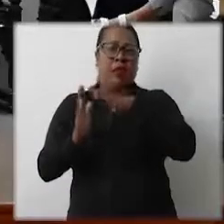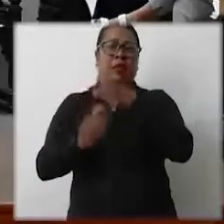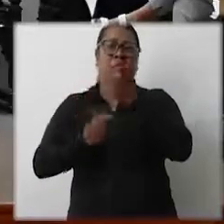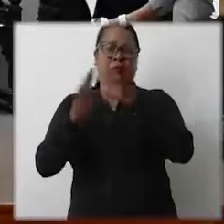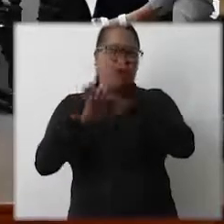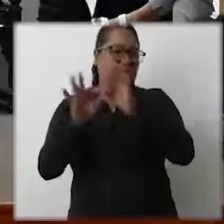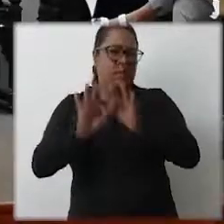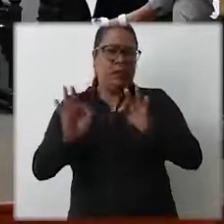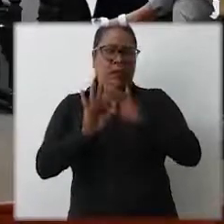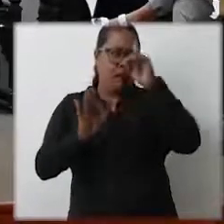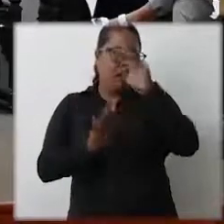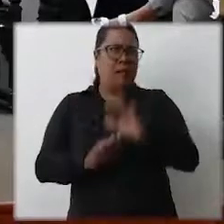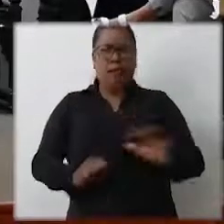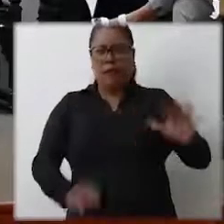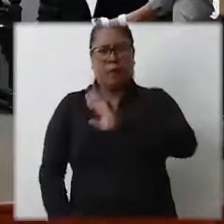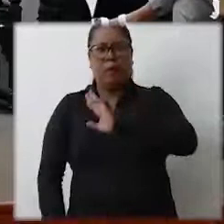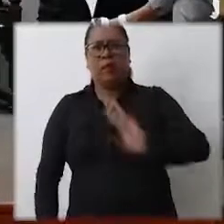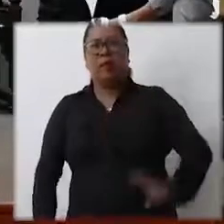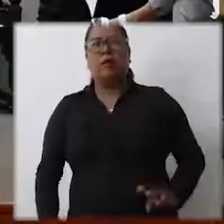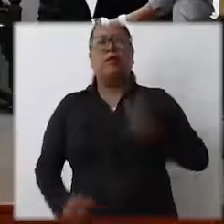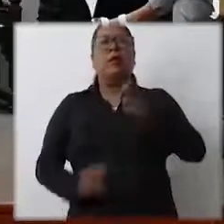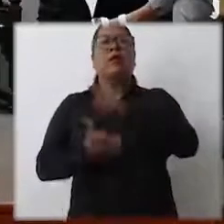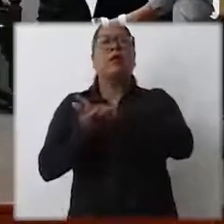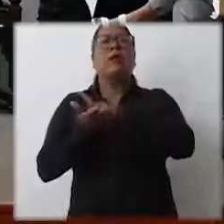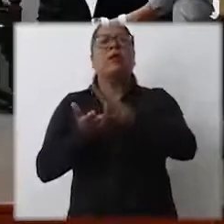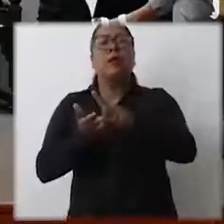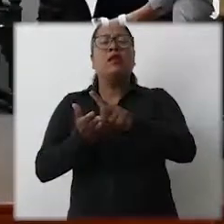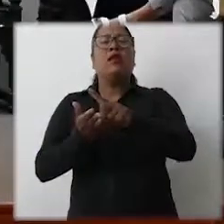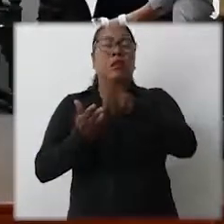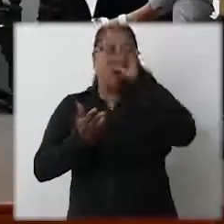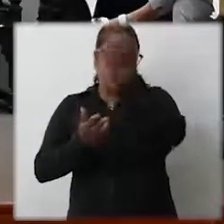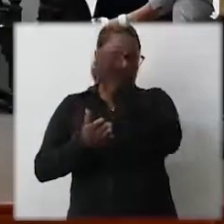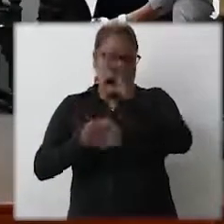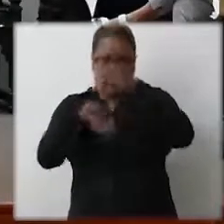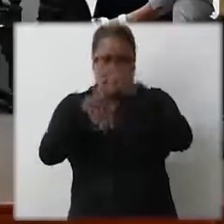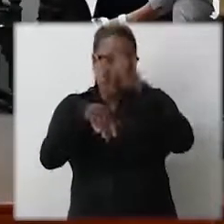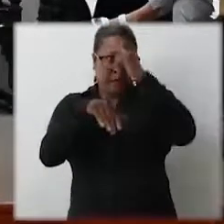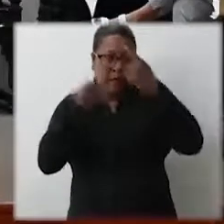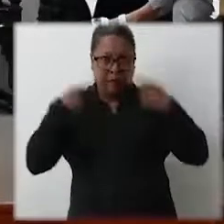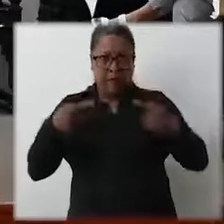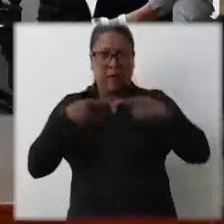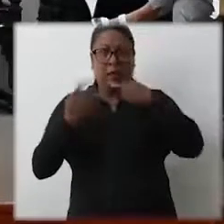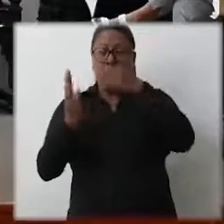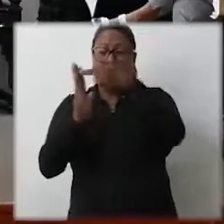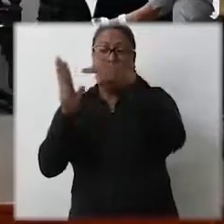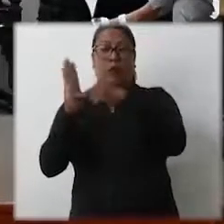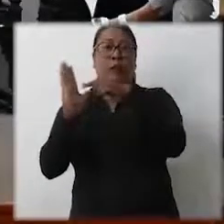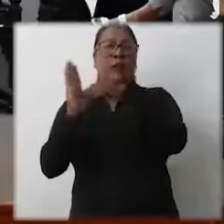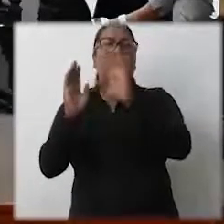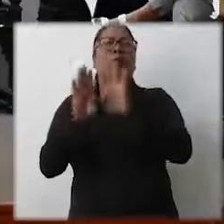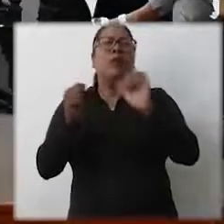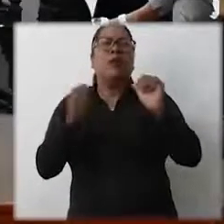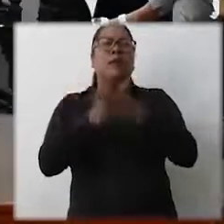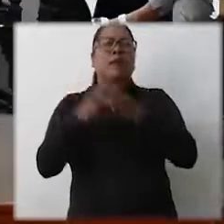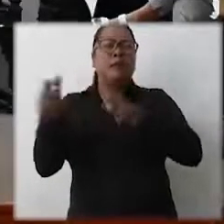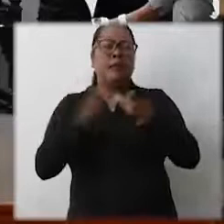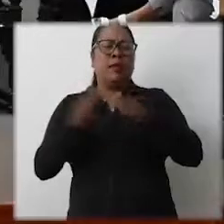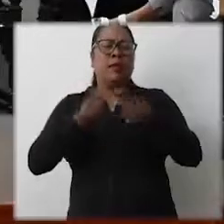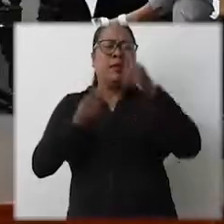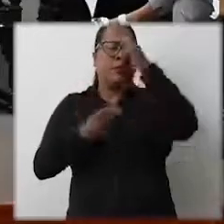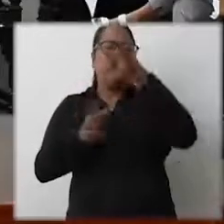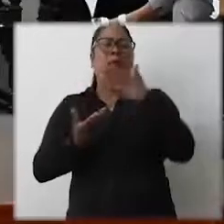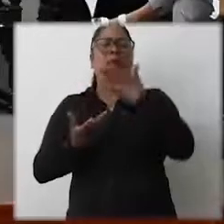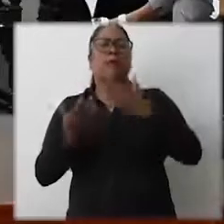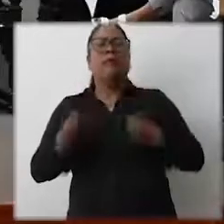de policía y gobierno es una responsabilidad única y exclusiva de los ayuntamientos, pues representa un área de oportunidad muy